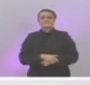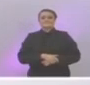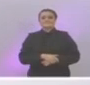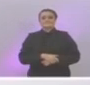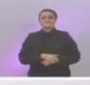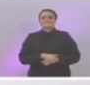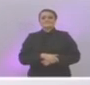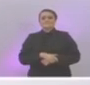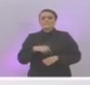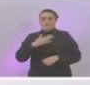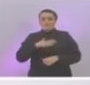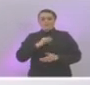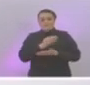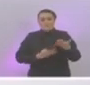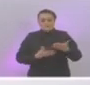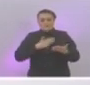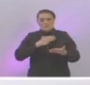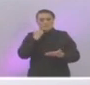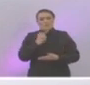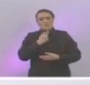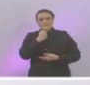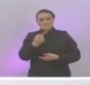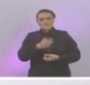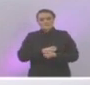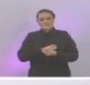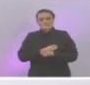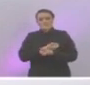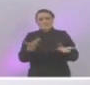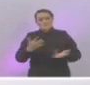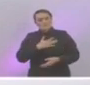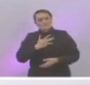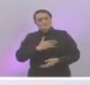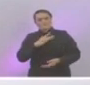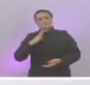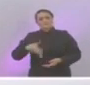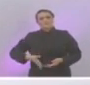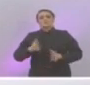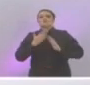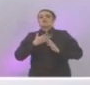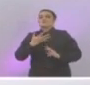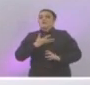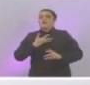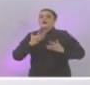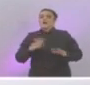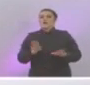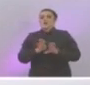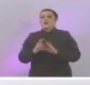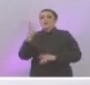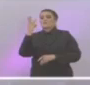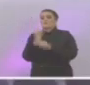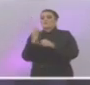En el marco de este informe me complace compartir con ustedes que orgullosamente ya tenemos un tercer pueblo